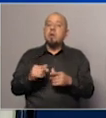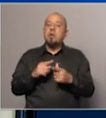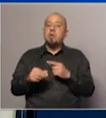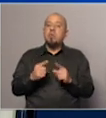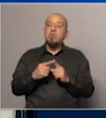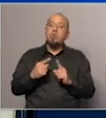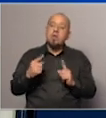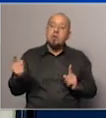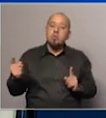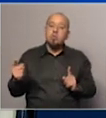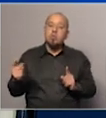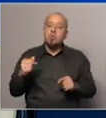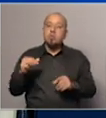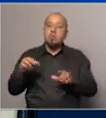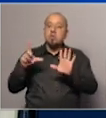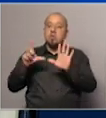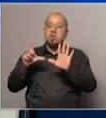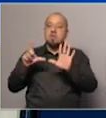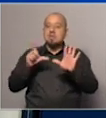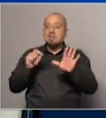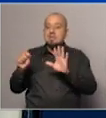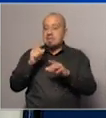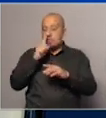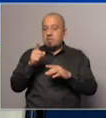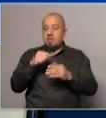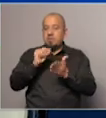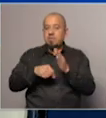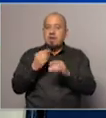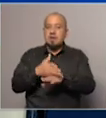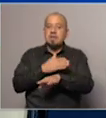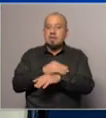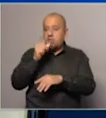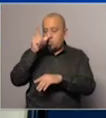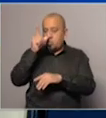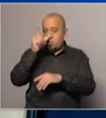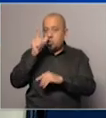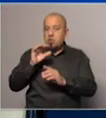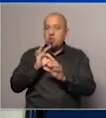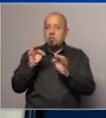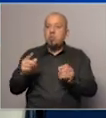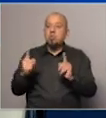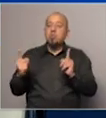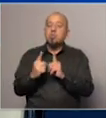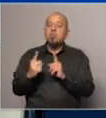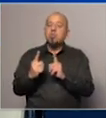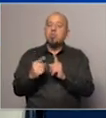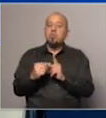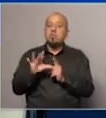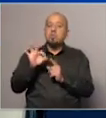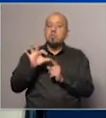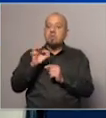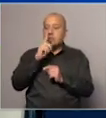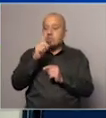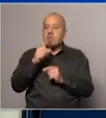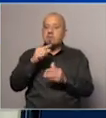larga casi 700 mil firmas antes de julio o se va por la vía corta 50 mil